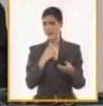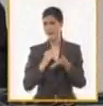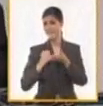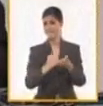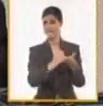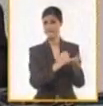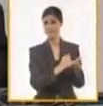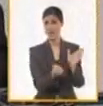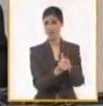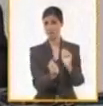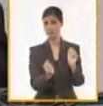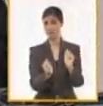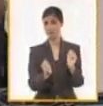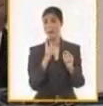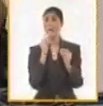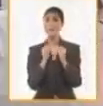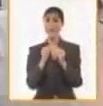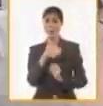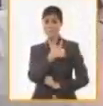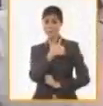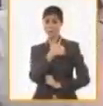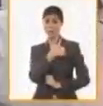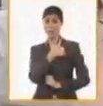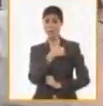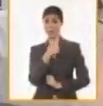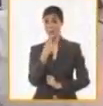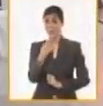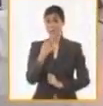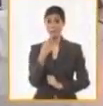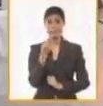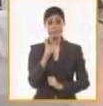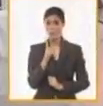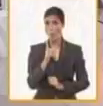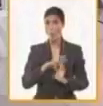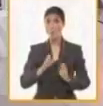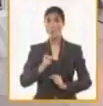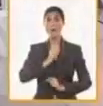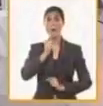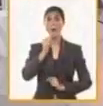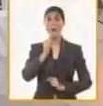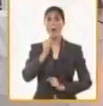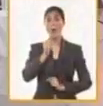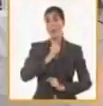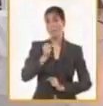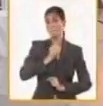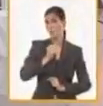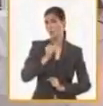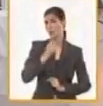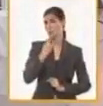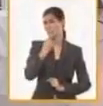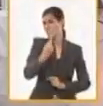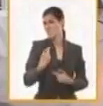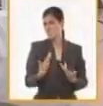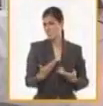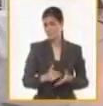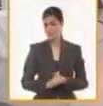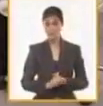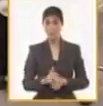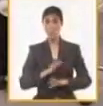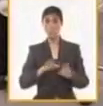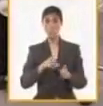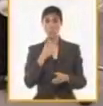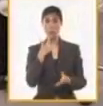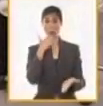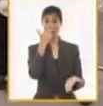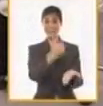Objetivos militares. Objetivos militares. No lo dice. Dice que fue bombardeada Moscú, que fue bombardeada Kiev, que recibió